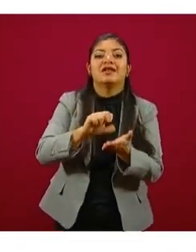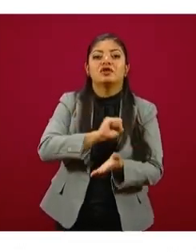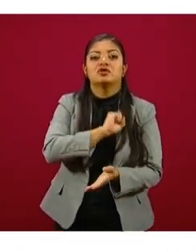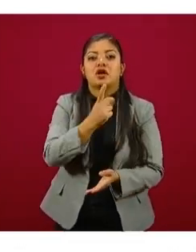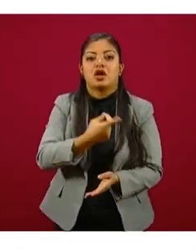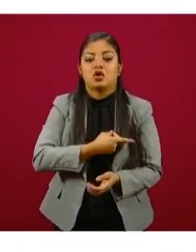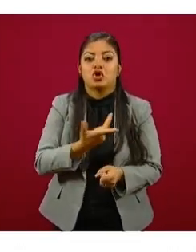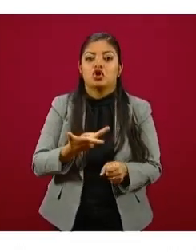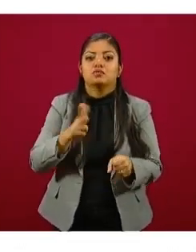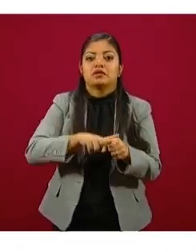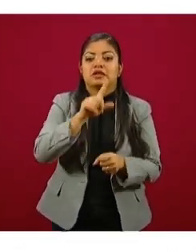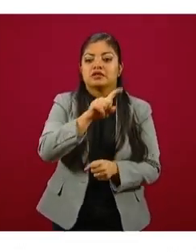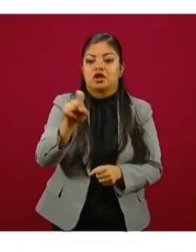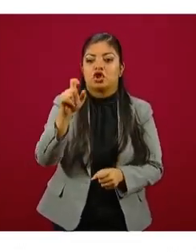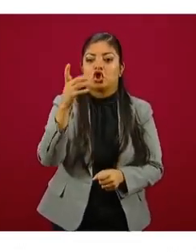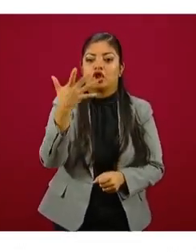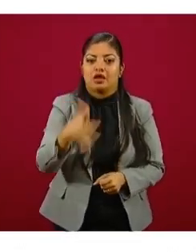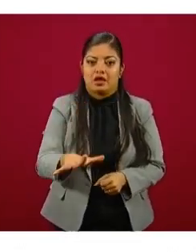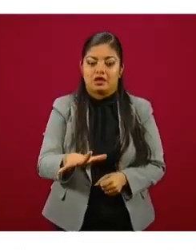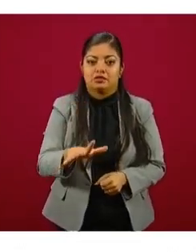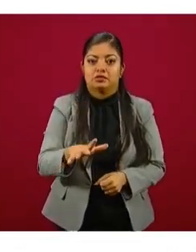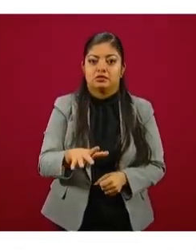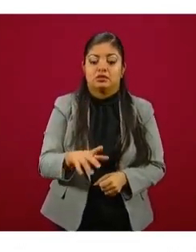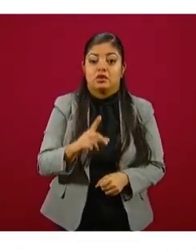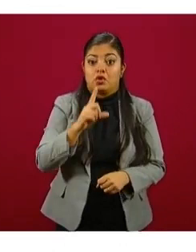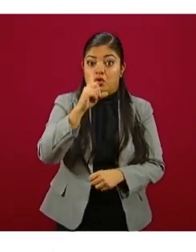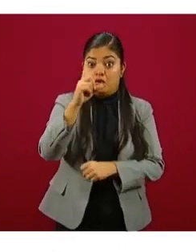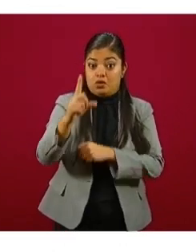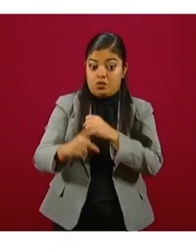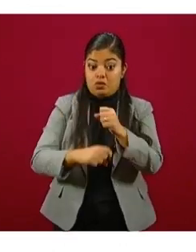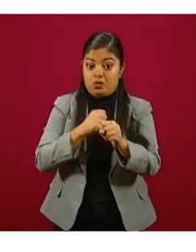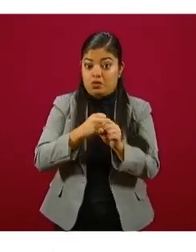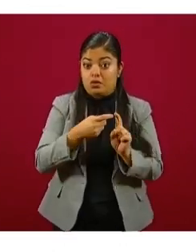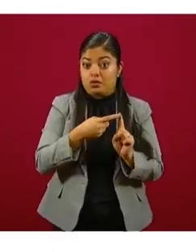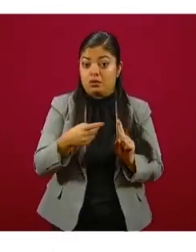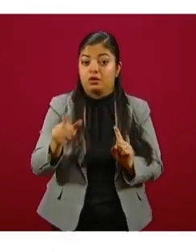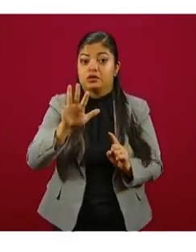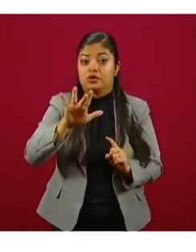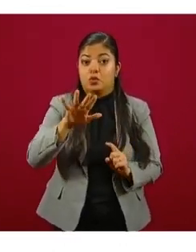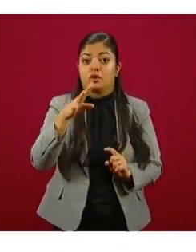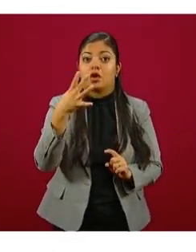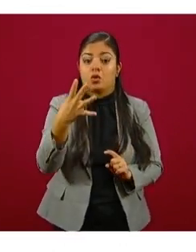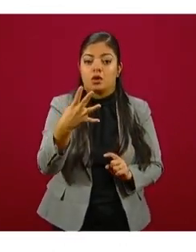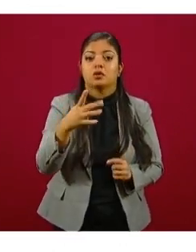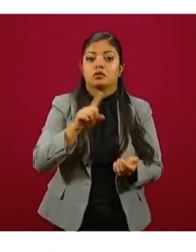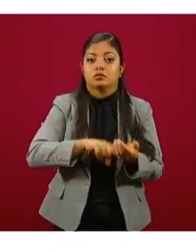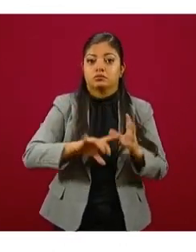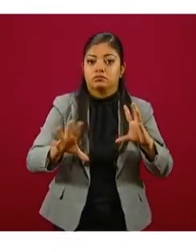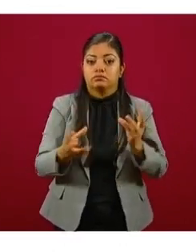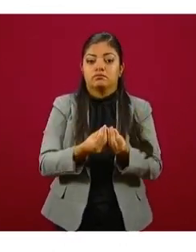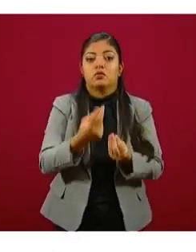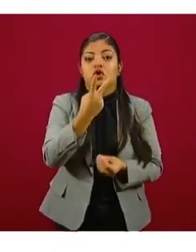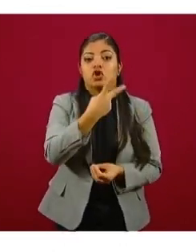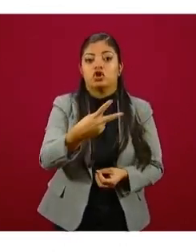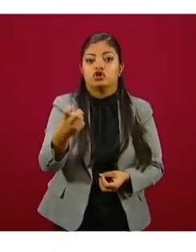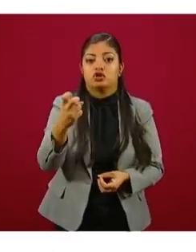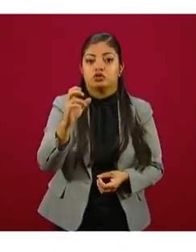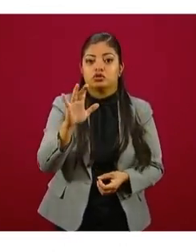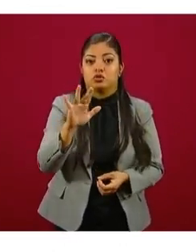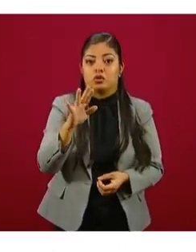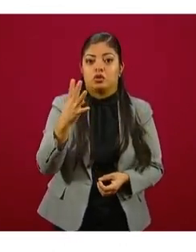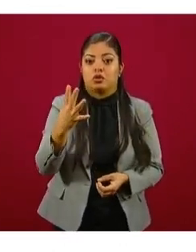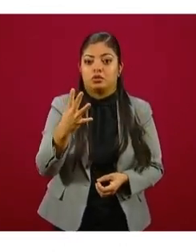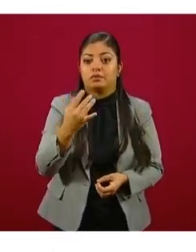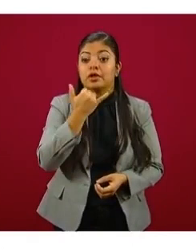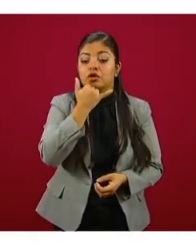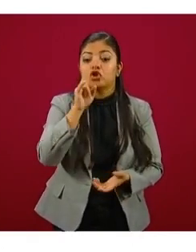hospitales 110, y por año terminadas en 54 fueron 200, en 2019,